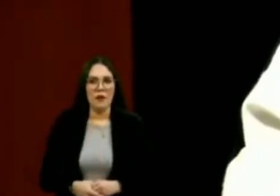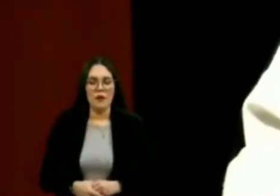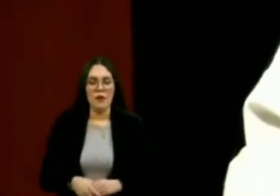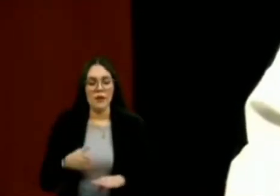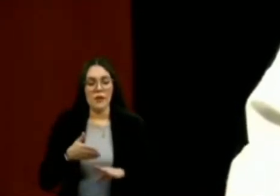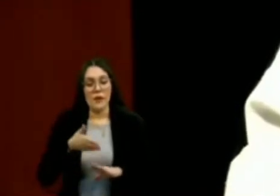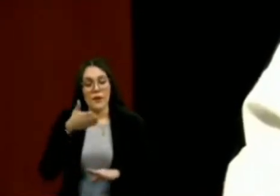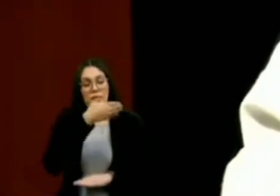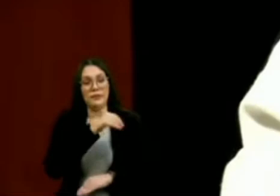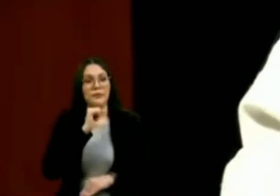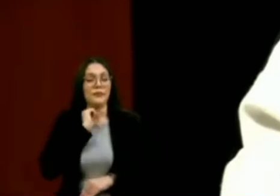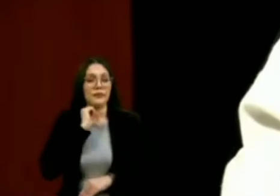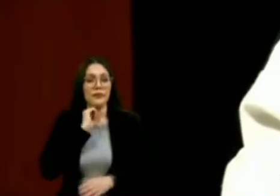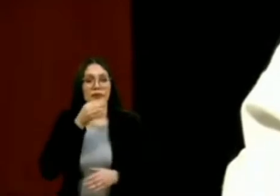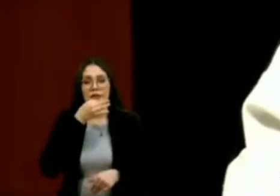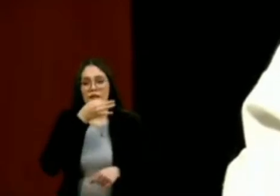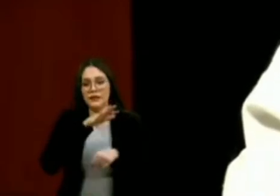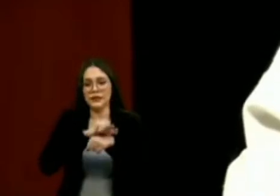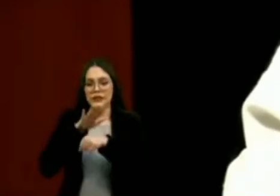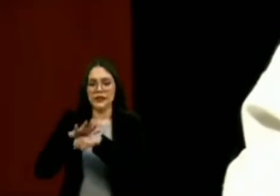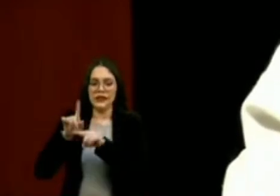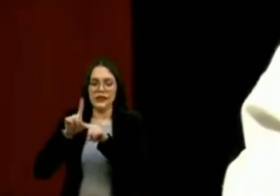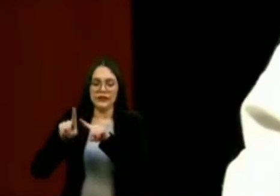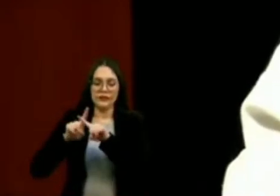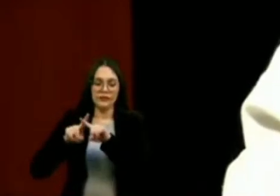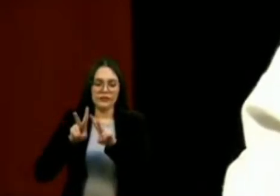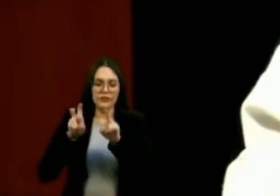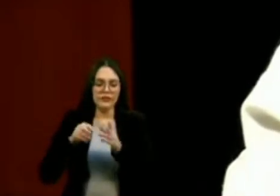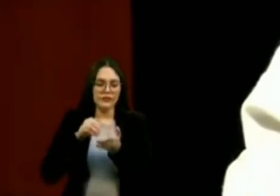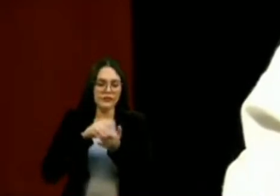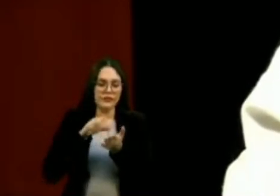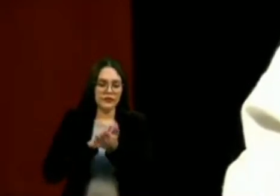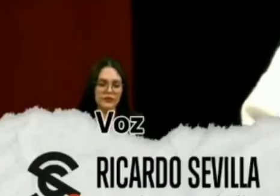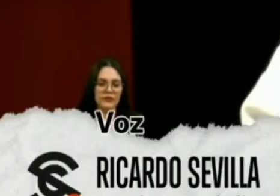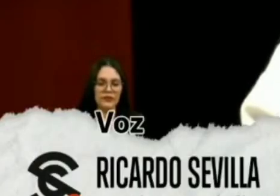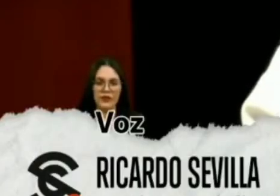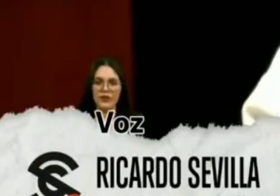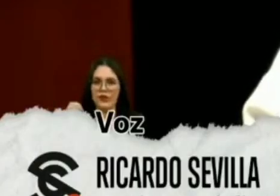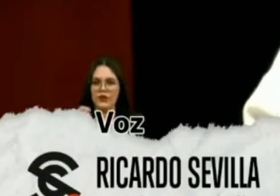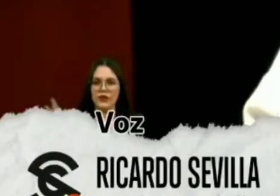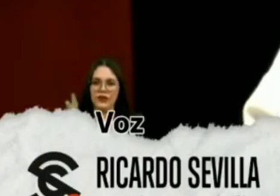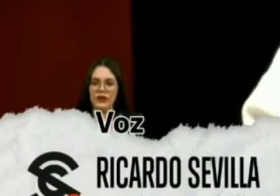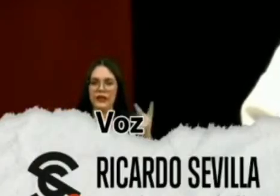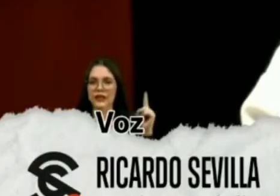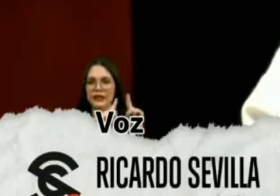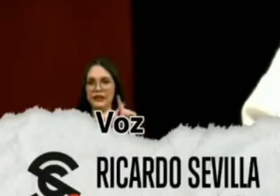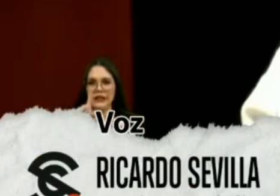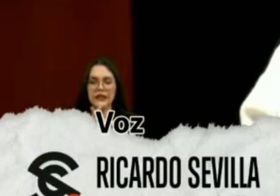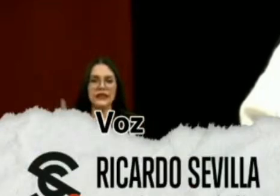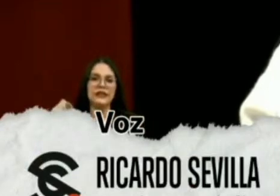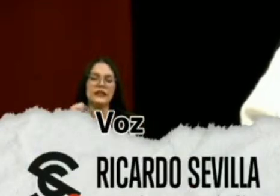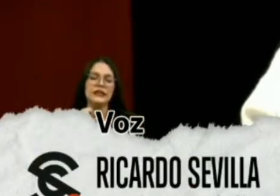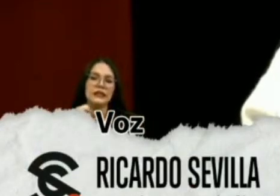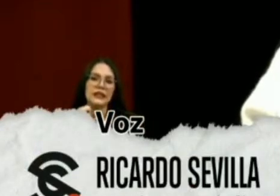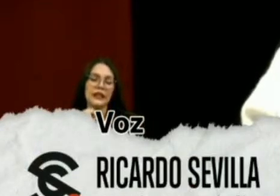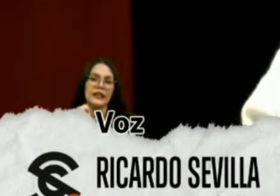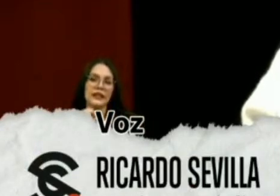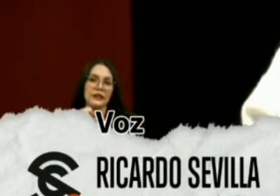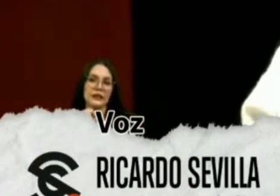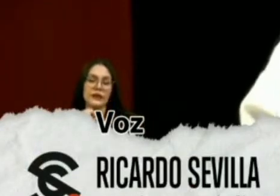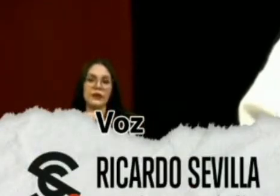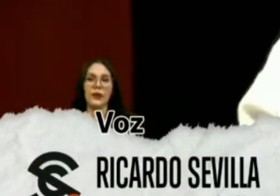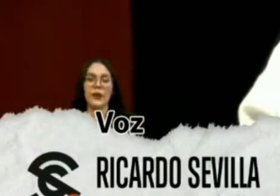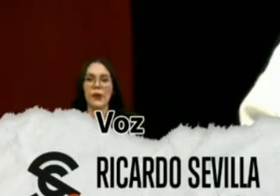estar presente justamente en esta justa histórica, y es definitivamente una justa histórica. La reforma al